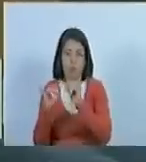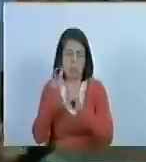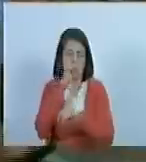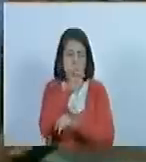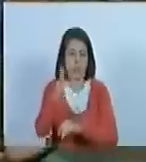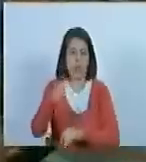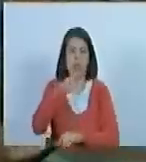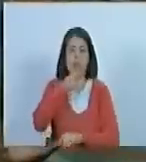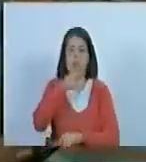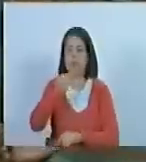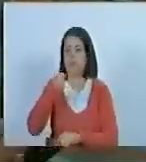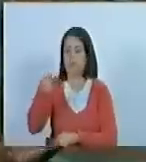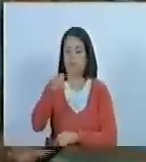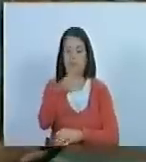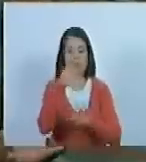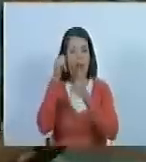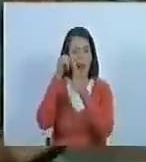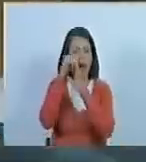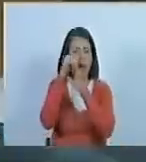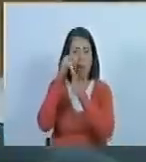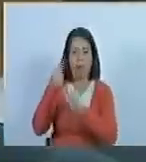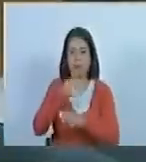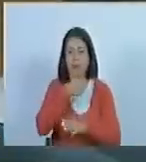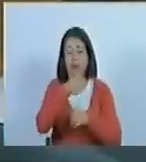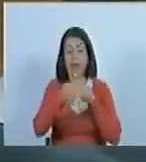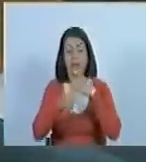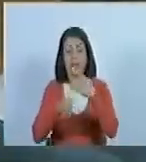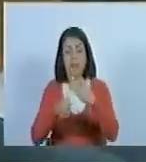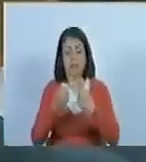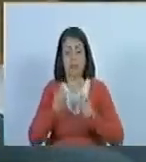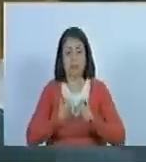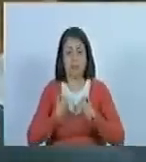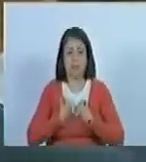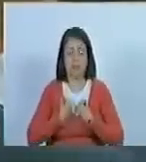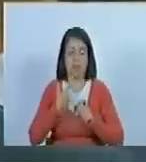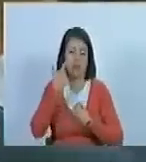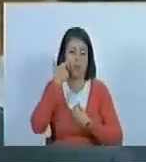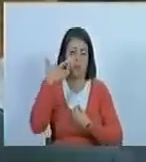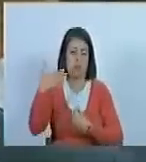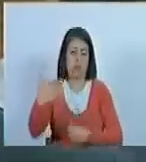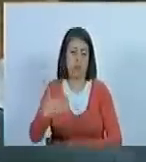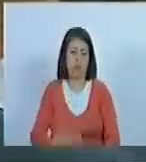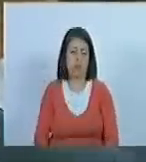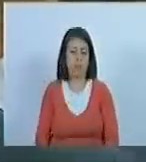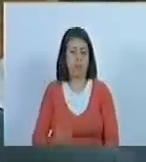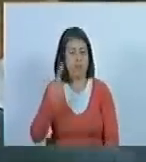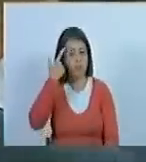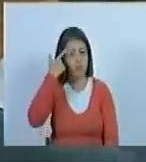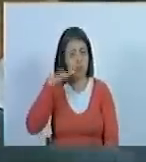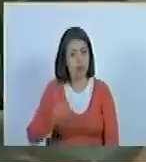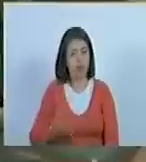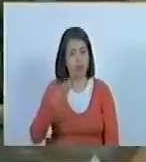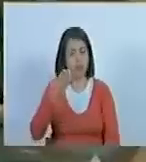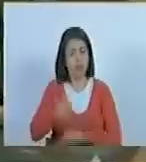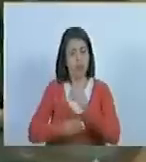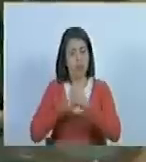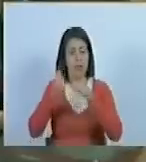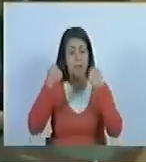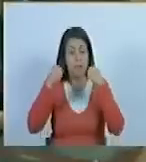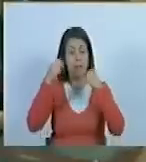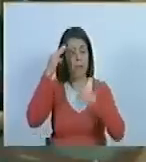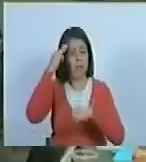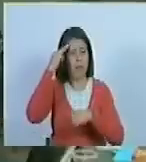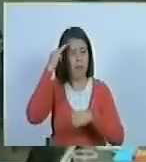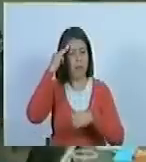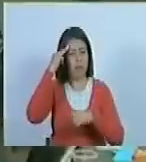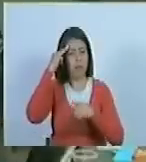con un micrófono, con una cámara, expresando lo que vivía en su cotidianidad. Yo creo que por eso es importante hacer ejercicio de memoria, yo